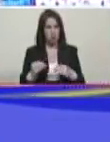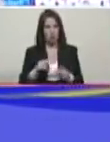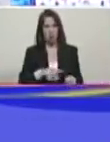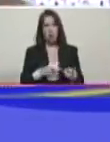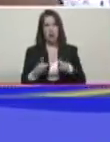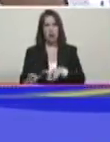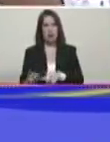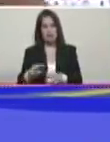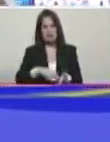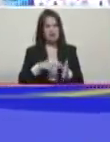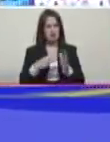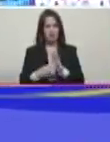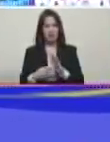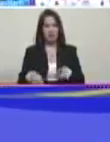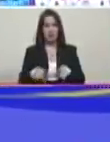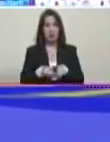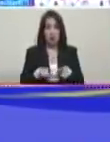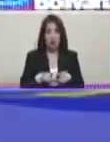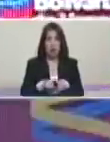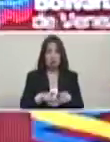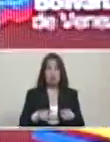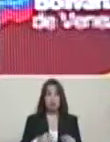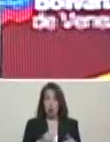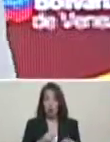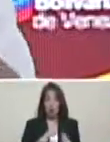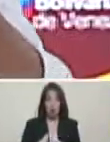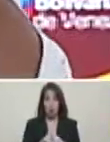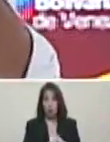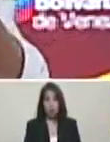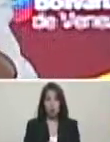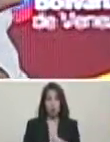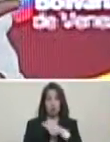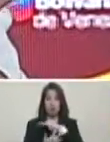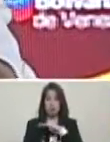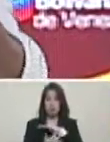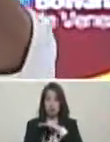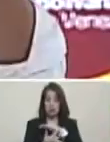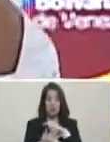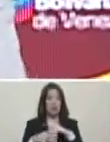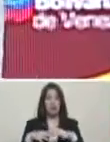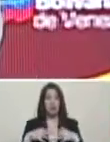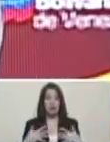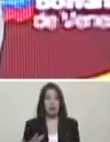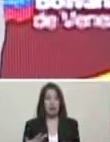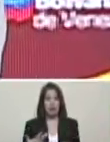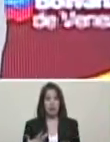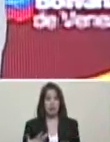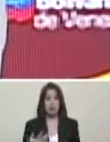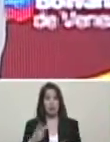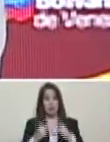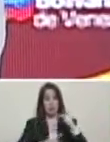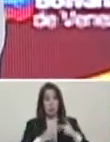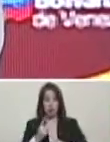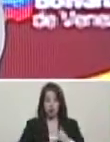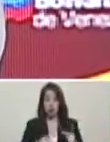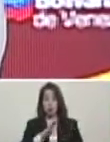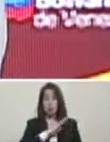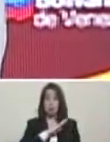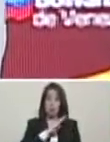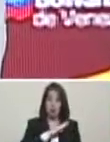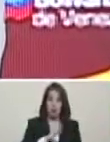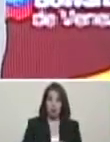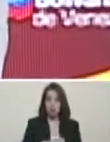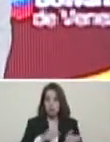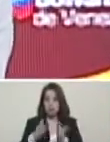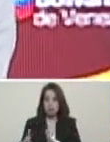los acompañamos técnicamente, los acompañamos con alimento balanceado, a cambio de que parte de la producción que ellos generan se arrime para